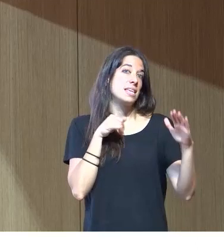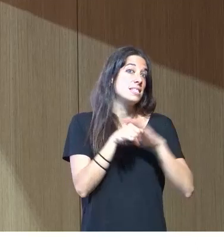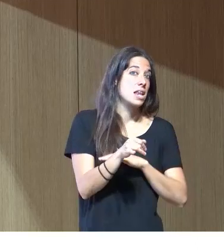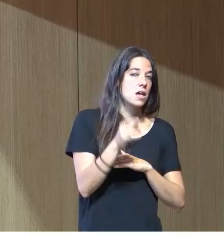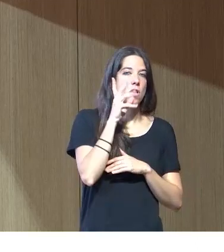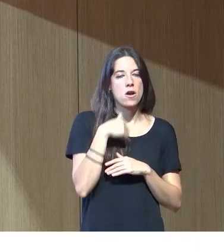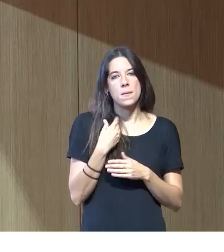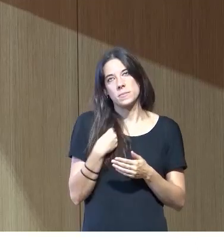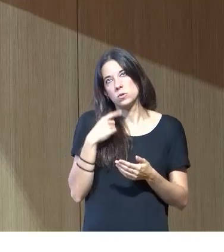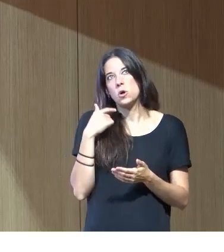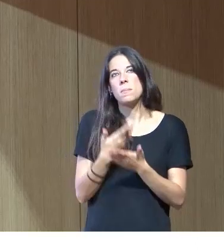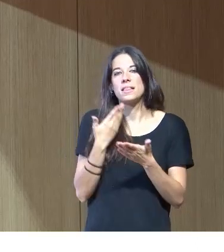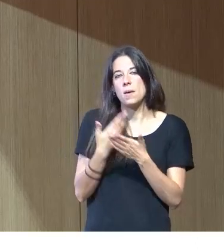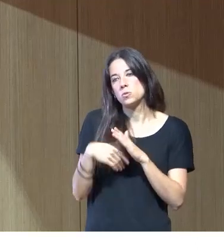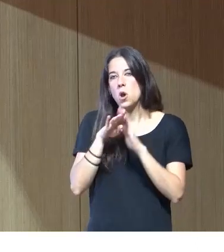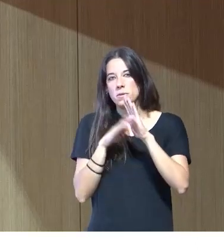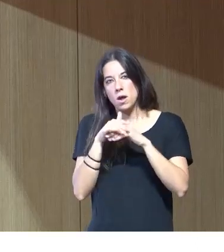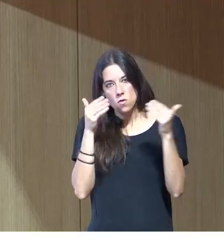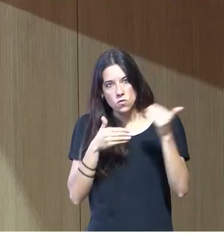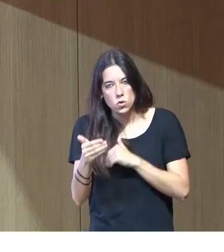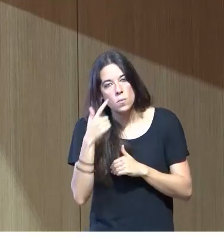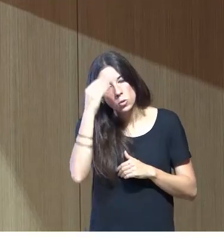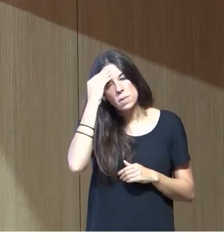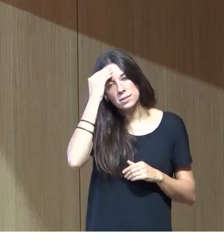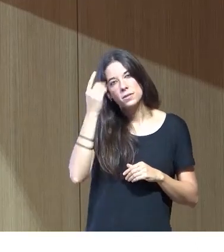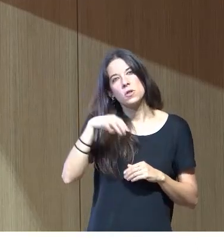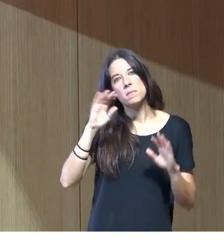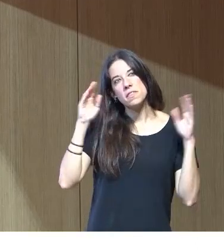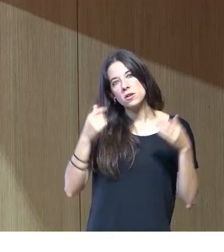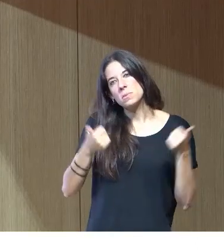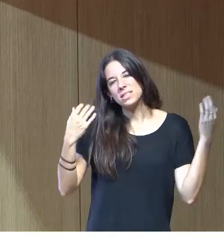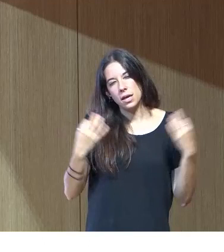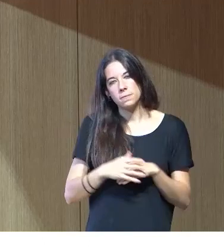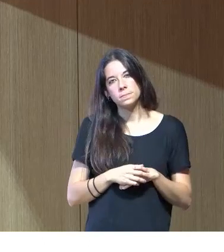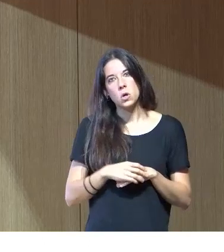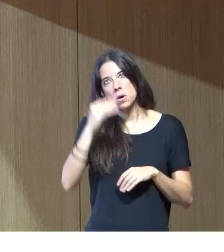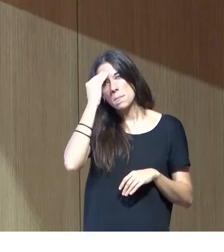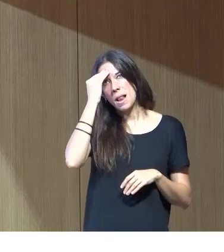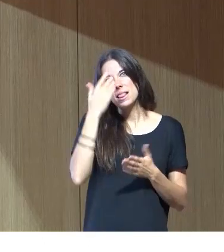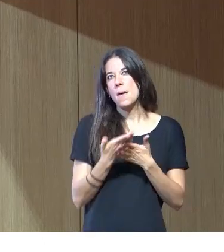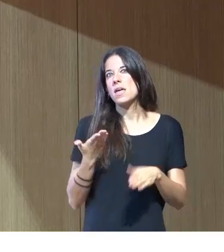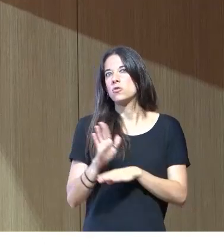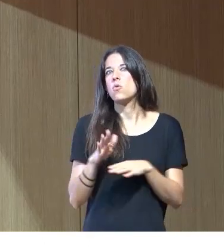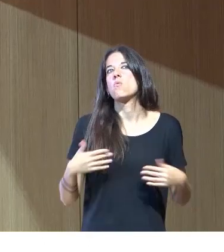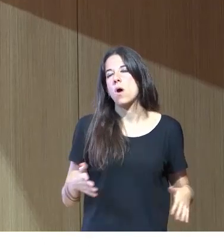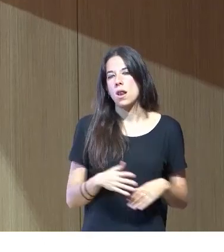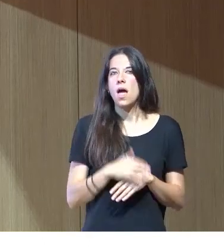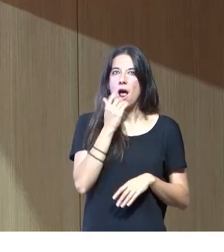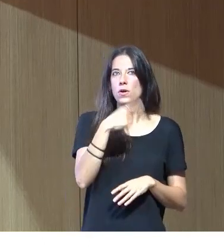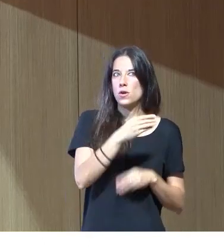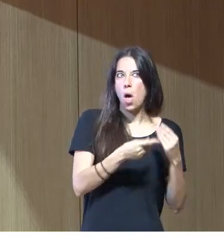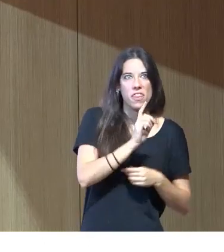nuestros programas a futuro qué crees en qué crees que tenemos que centrarnos no que planteamiento harías tú que no estamos haciendo